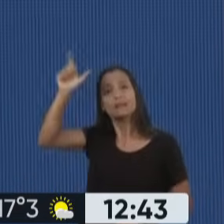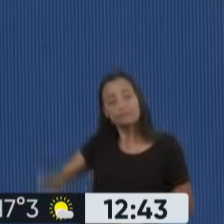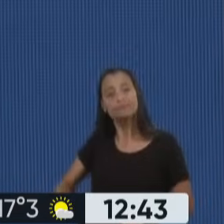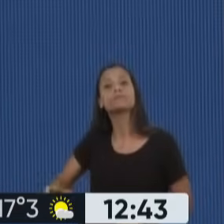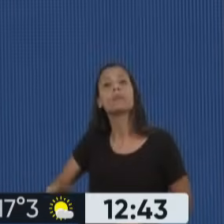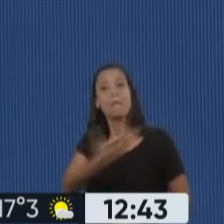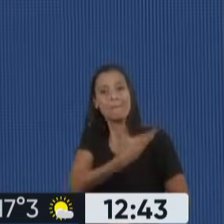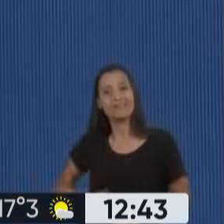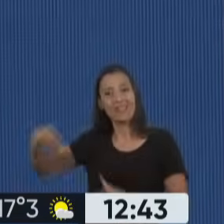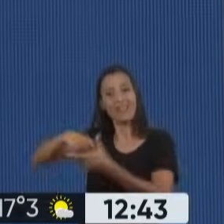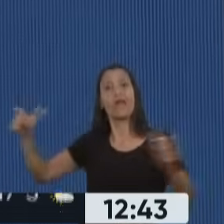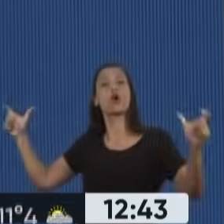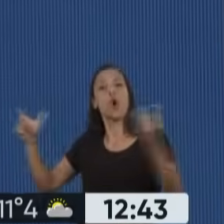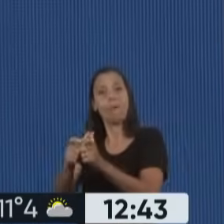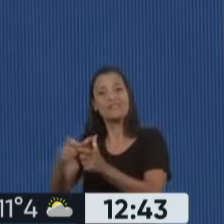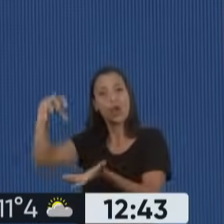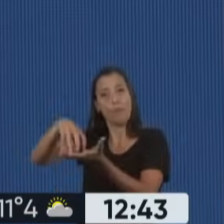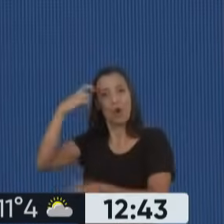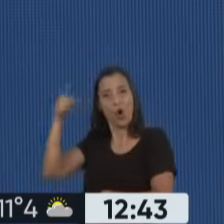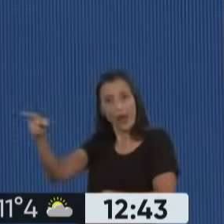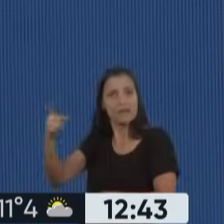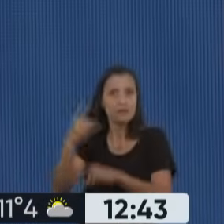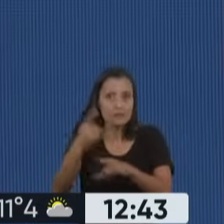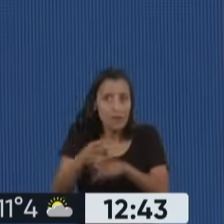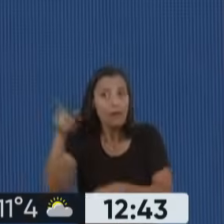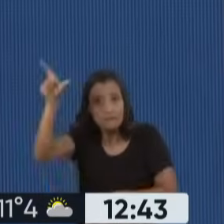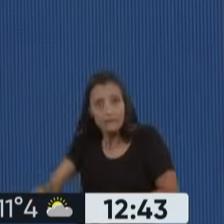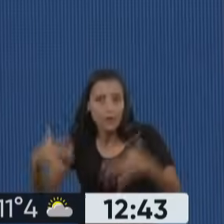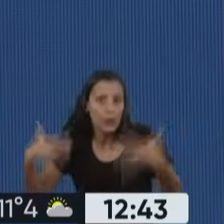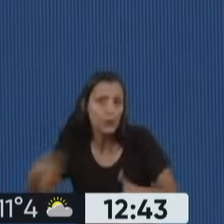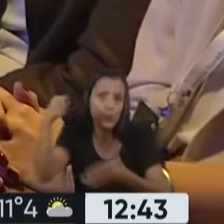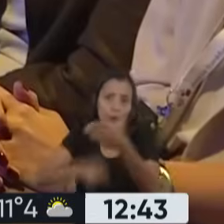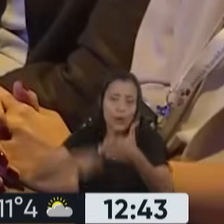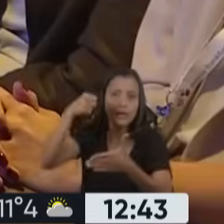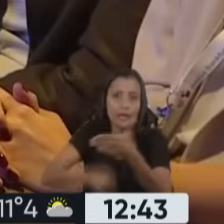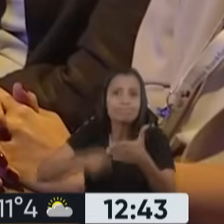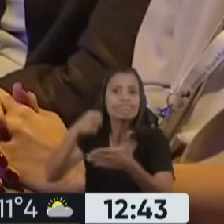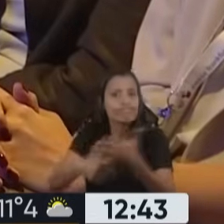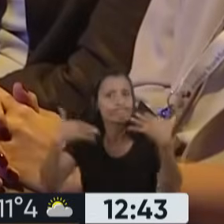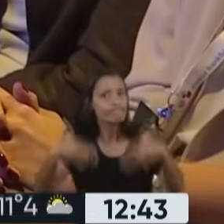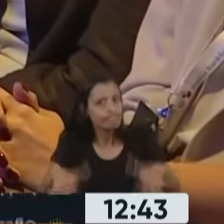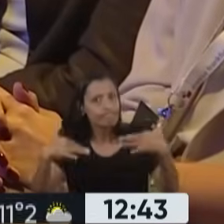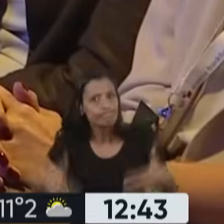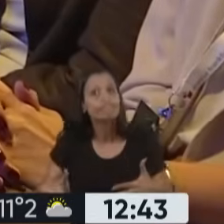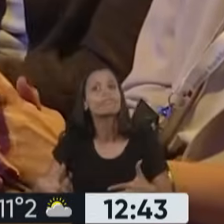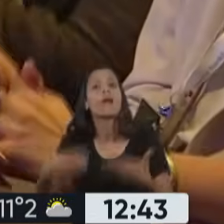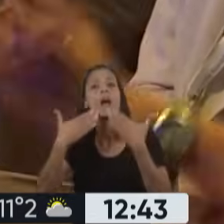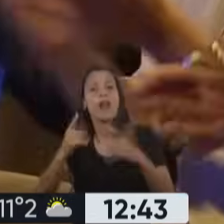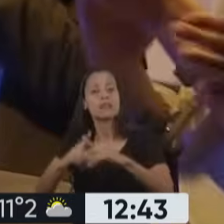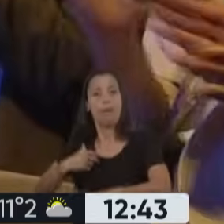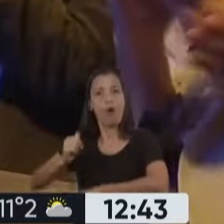de Presupuesto y Hacienda del Congreso, que tanto lucha contra los orcos y que está presente. Gracias, profesor, por estar